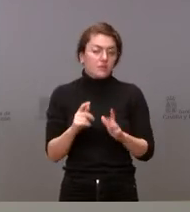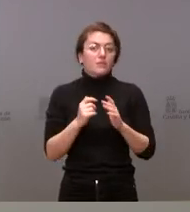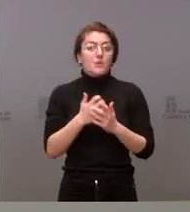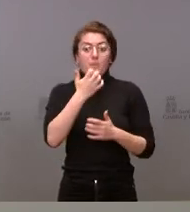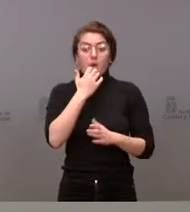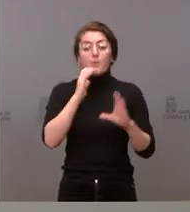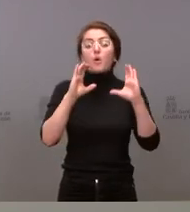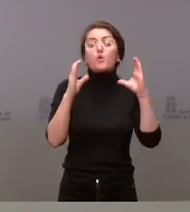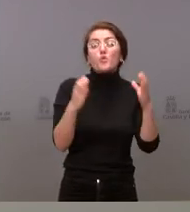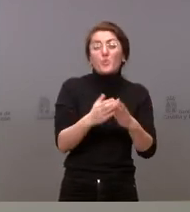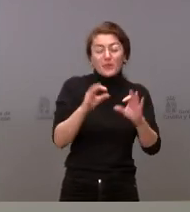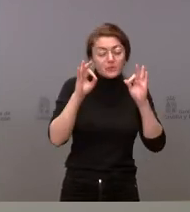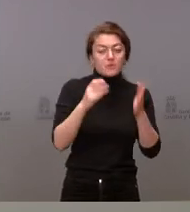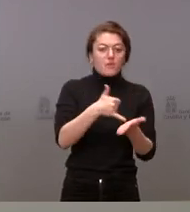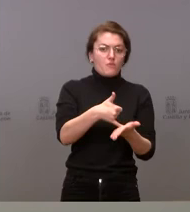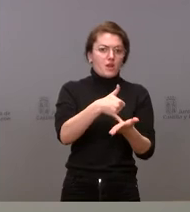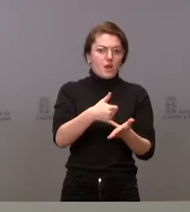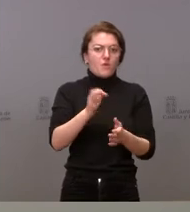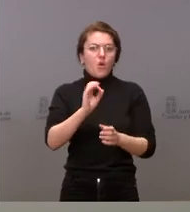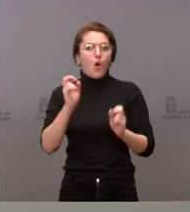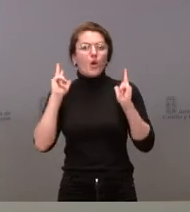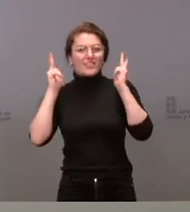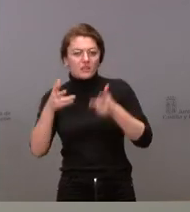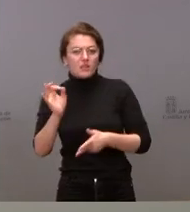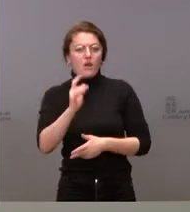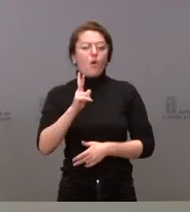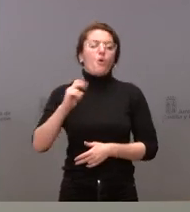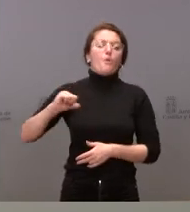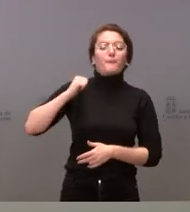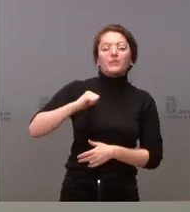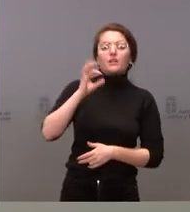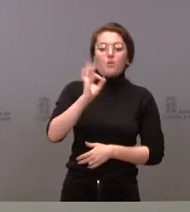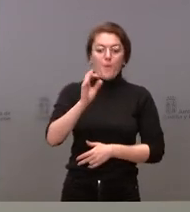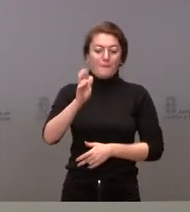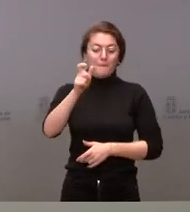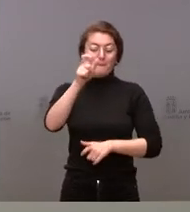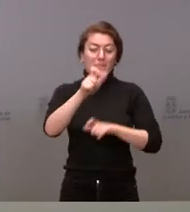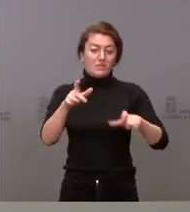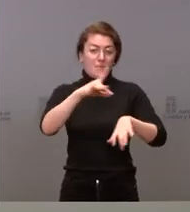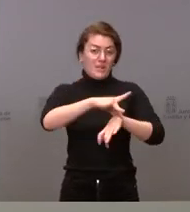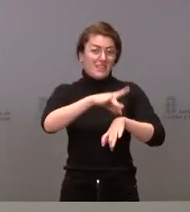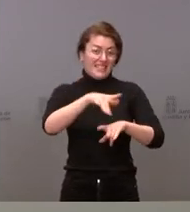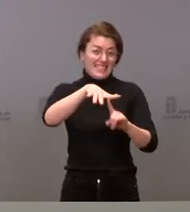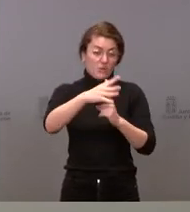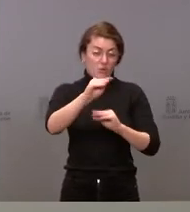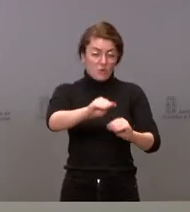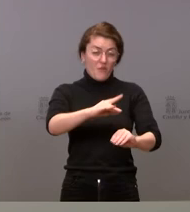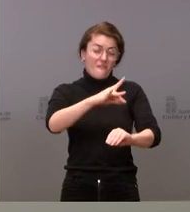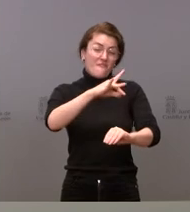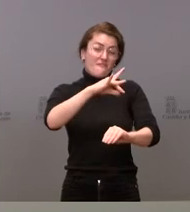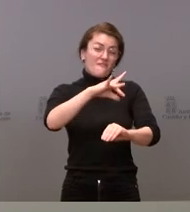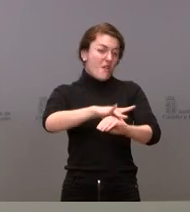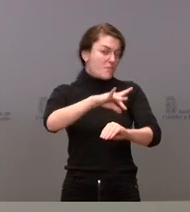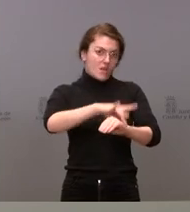especialmente vulnerables de residencias hospitales y pacientes con una situación de enfermedad